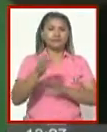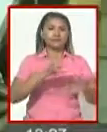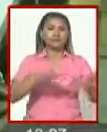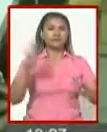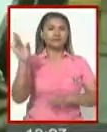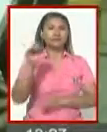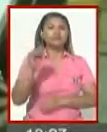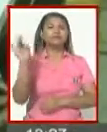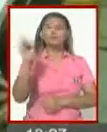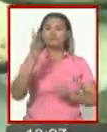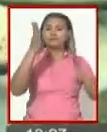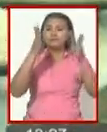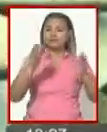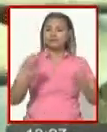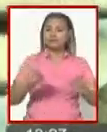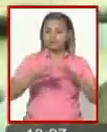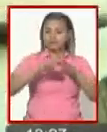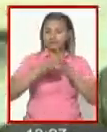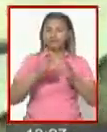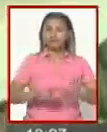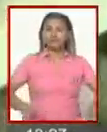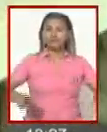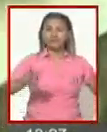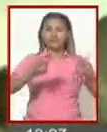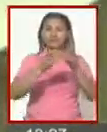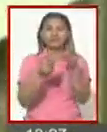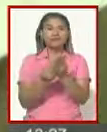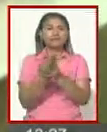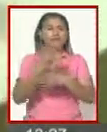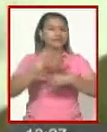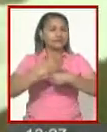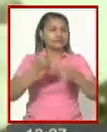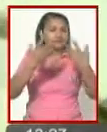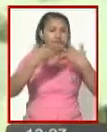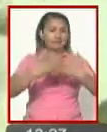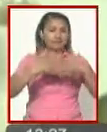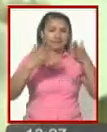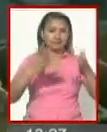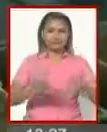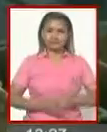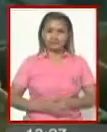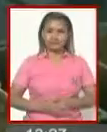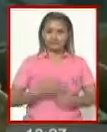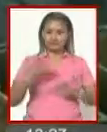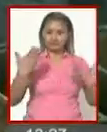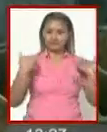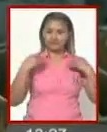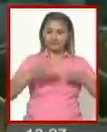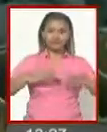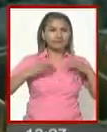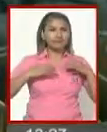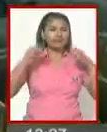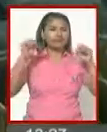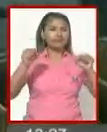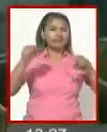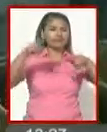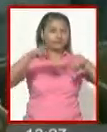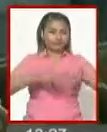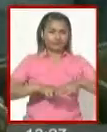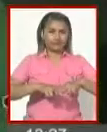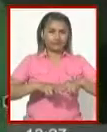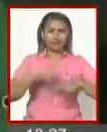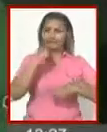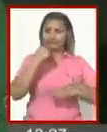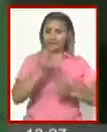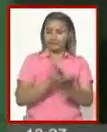y el boliviano pues también puede empezar a valorar nuestra producción manufacturera nos consideramos que hemos tenido la capacidad de pues sentarnos